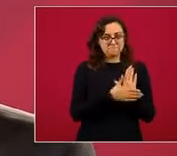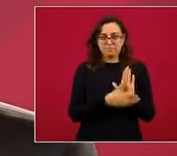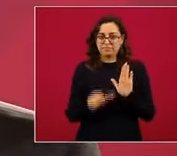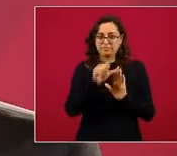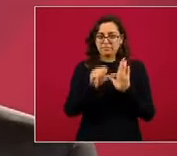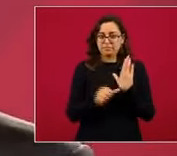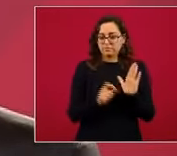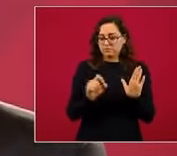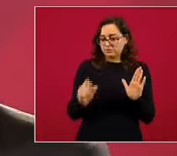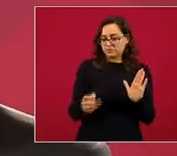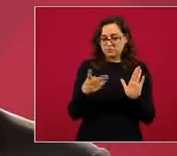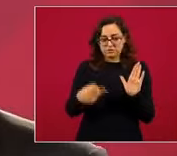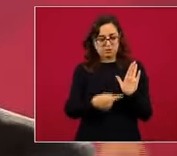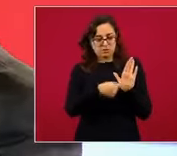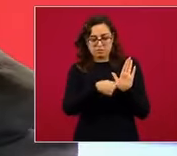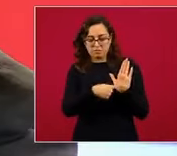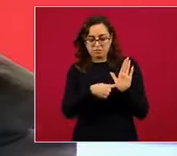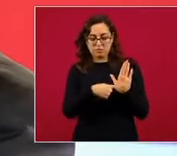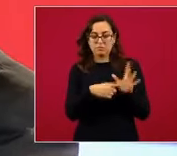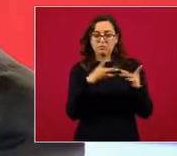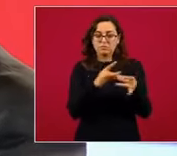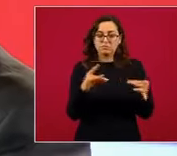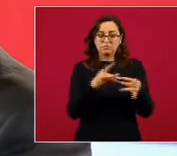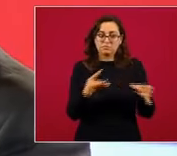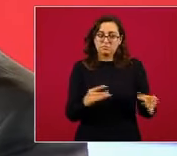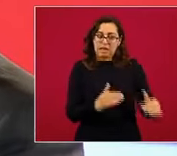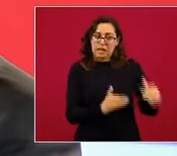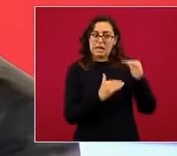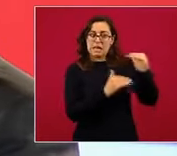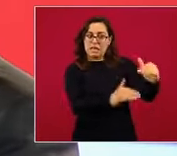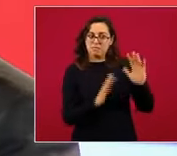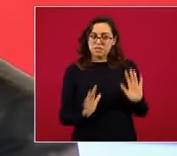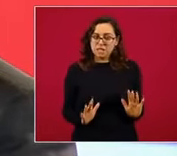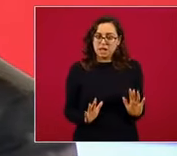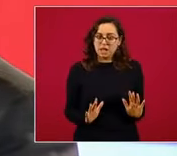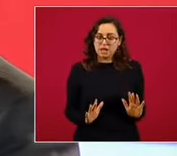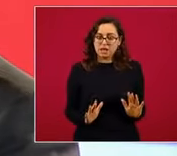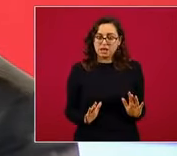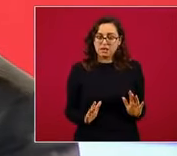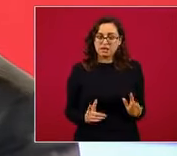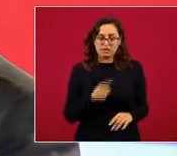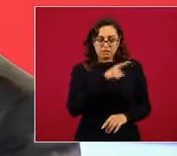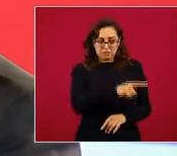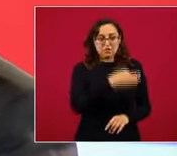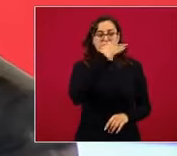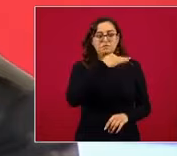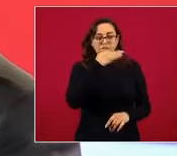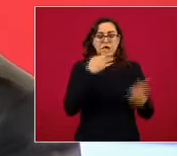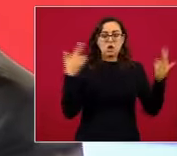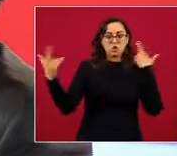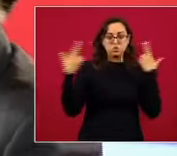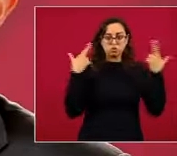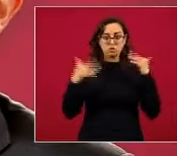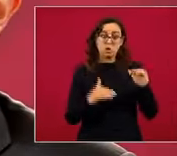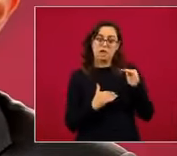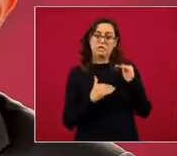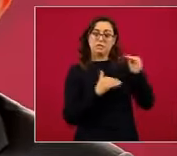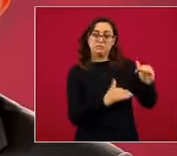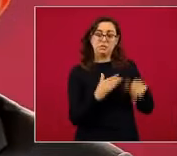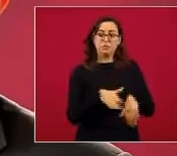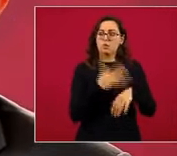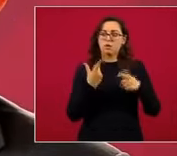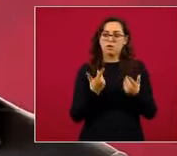artículo 24 que existen límites de tolerancia a la realización de ruido, porque el ruido se